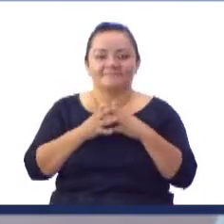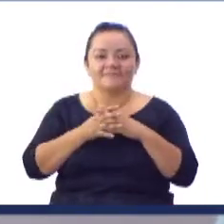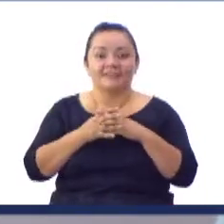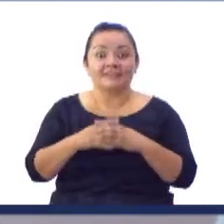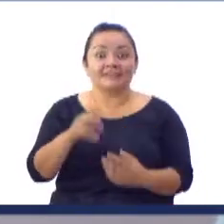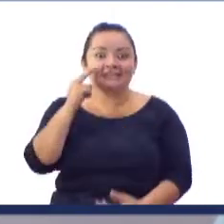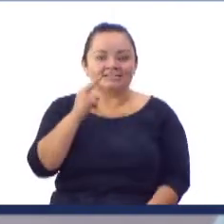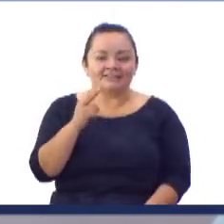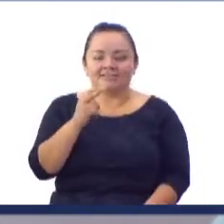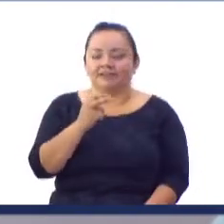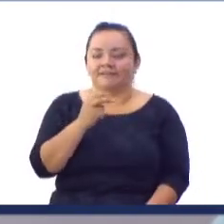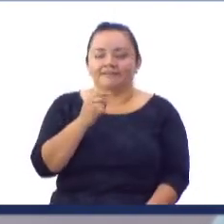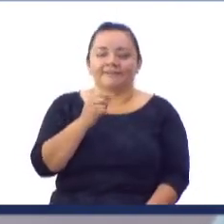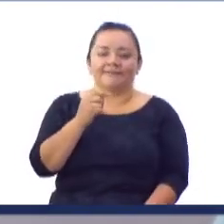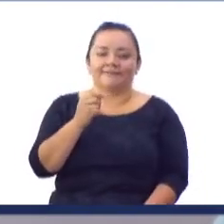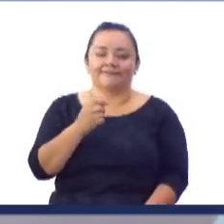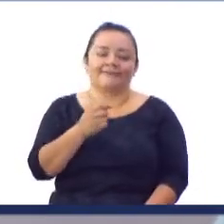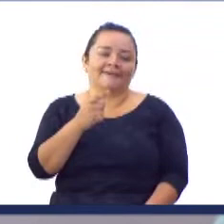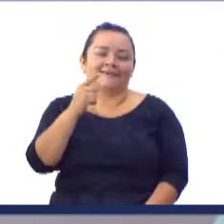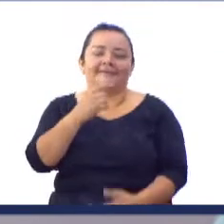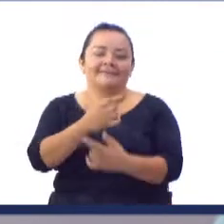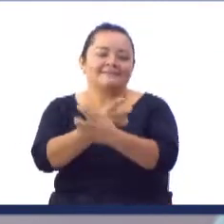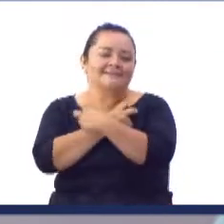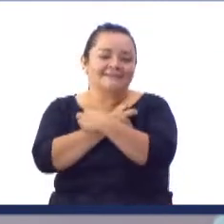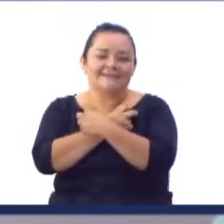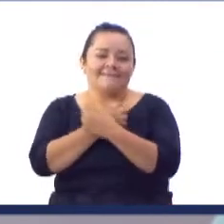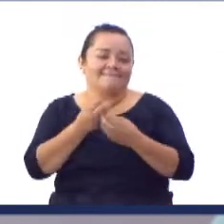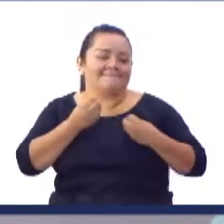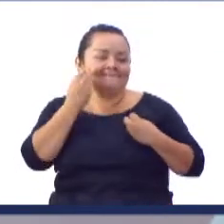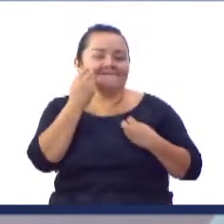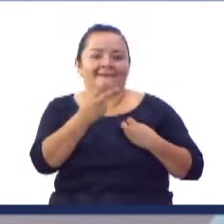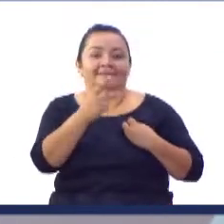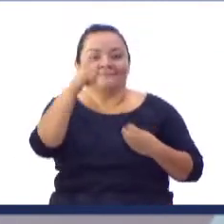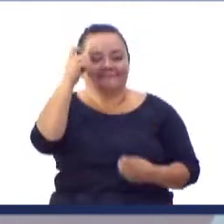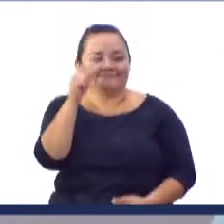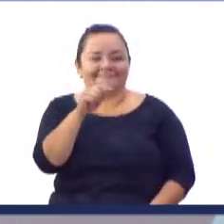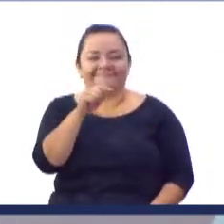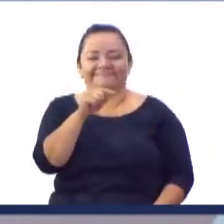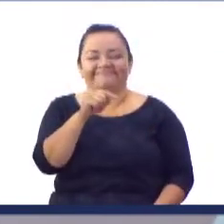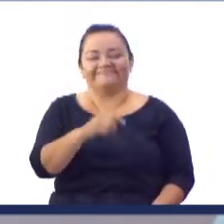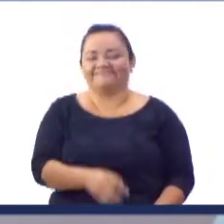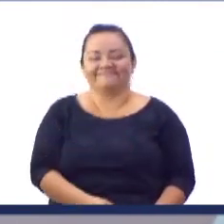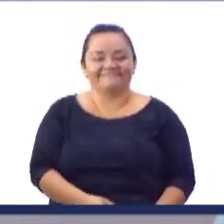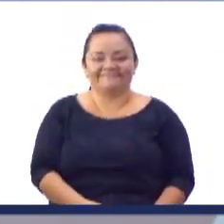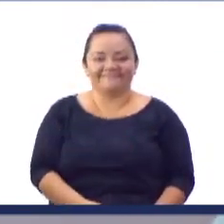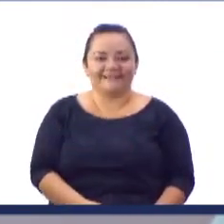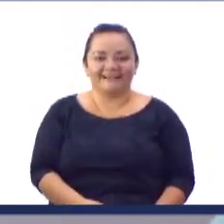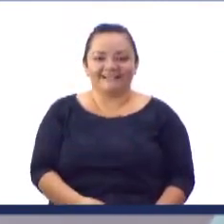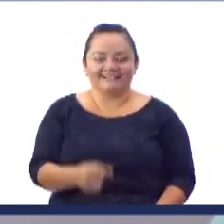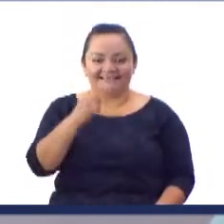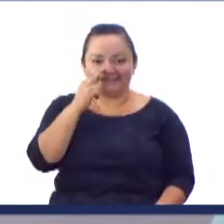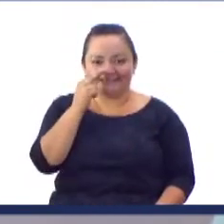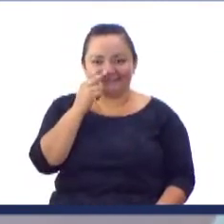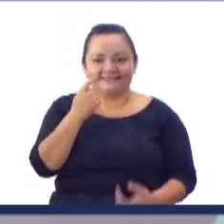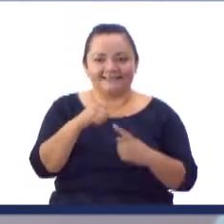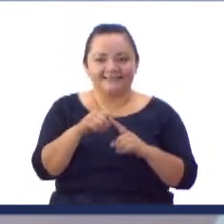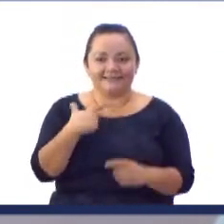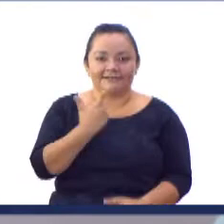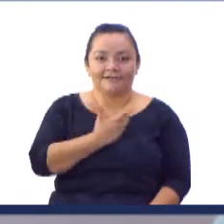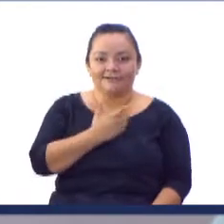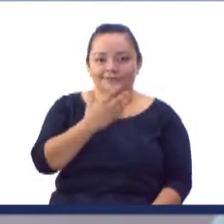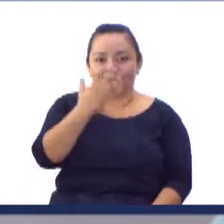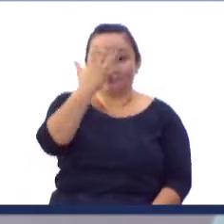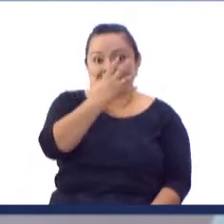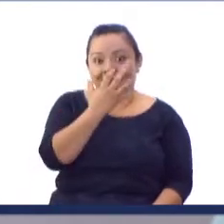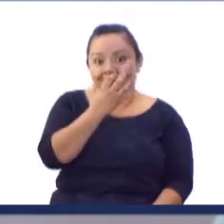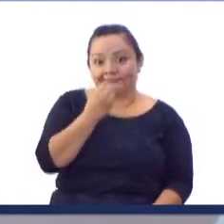mira mira mi amor en contra este veneno y me acordé de volver esa es otra cosa pero qué bonito es saber que